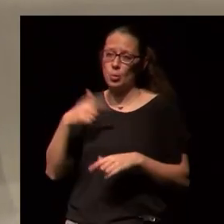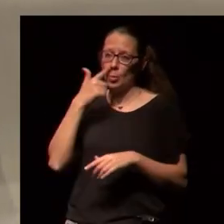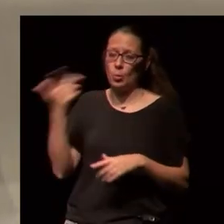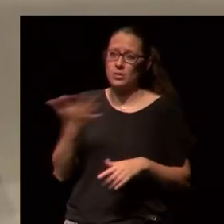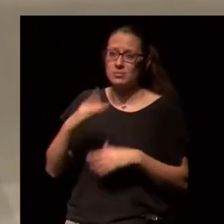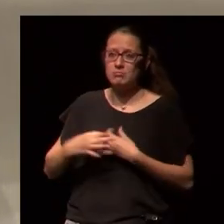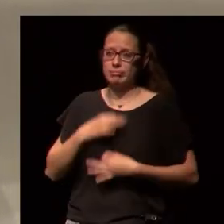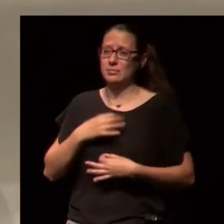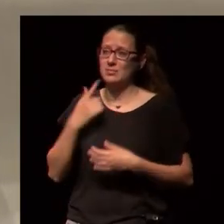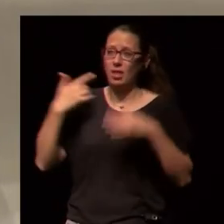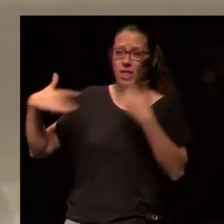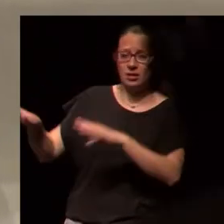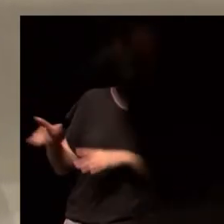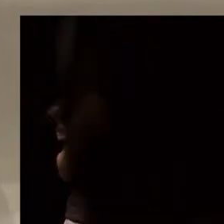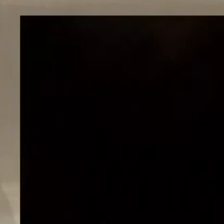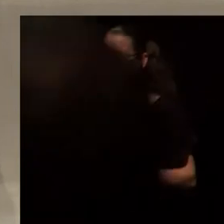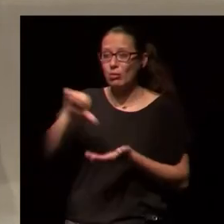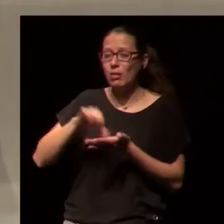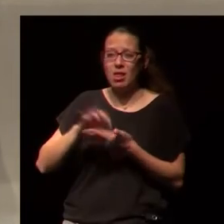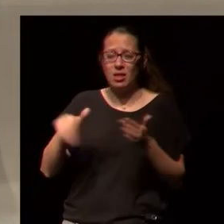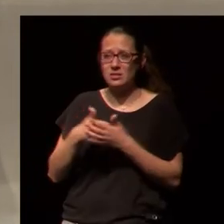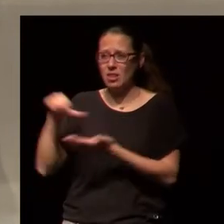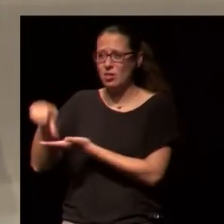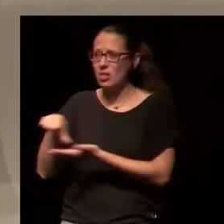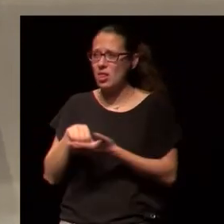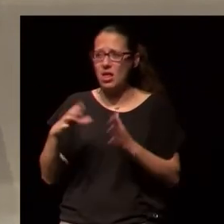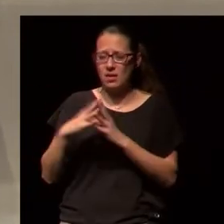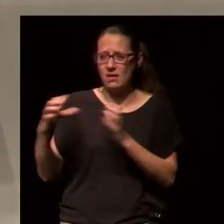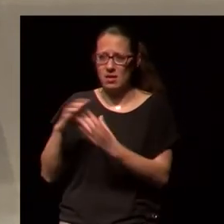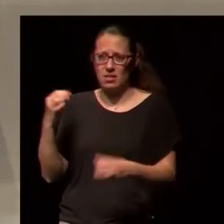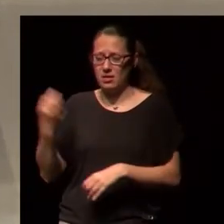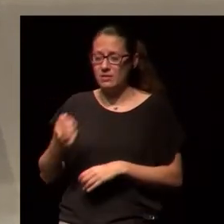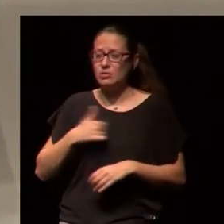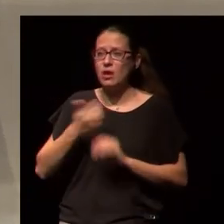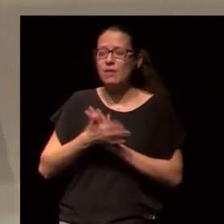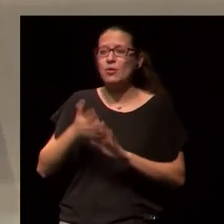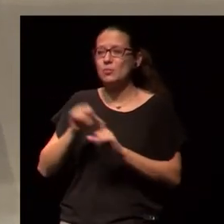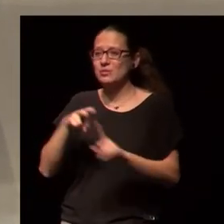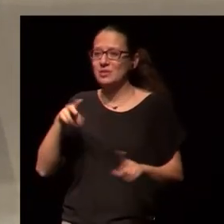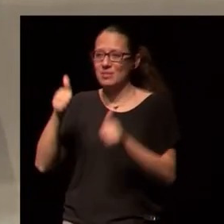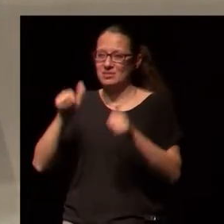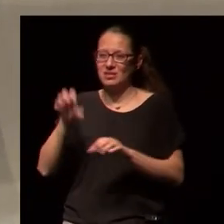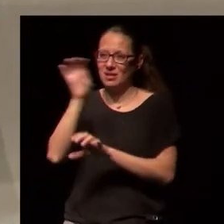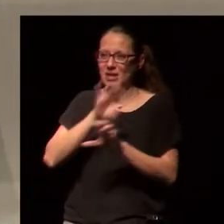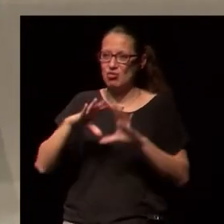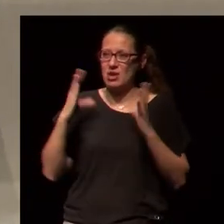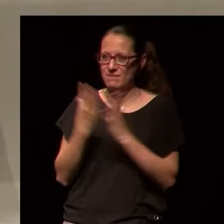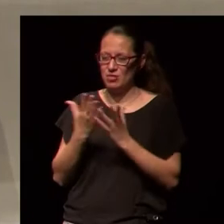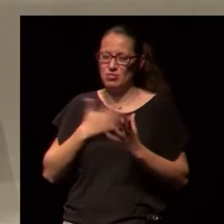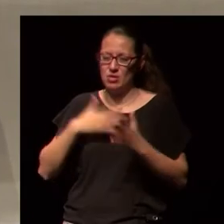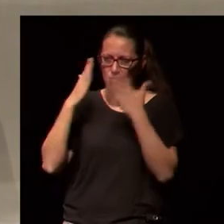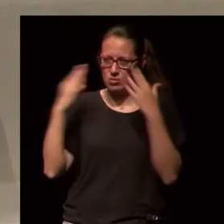Una ciudad incluso habla con otra. Yo hablo desde el punto de vista geográfico de los Países